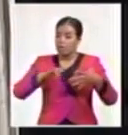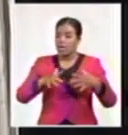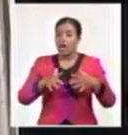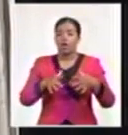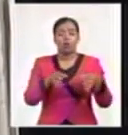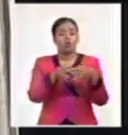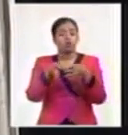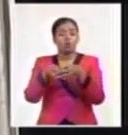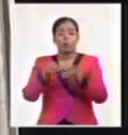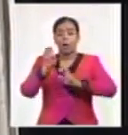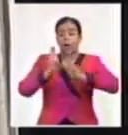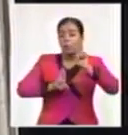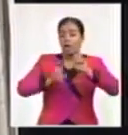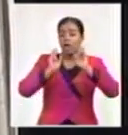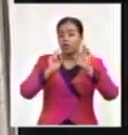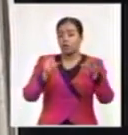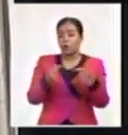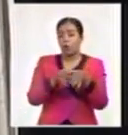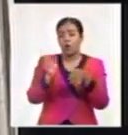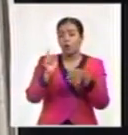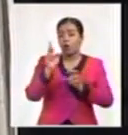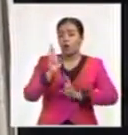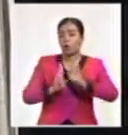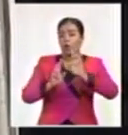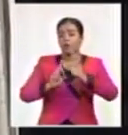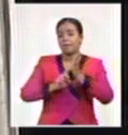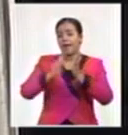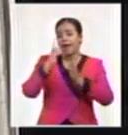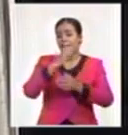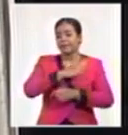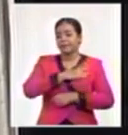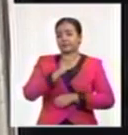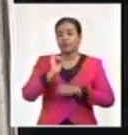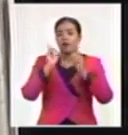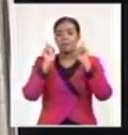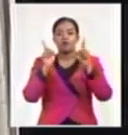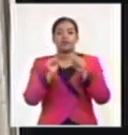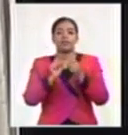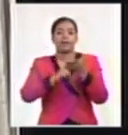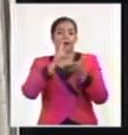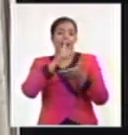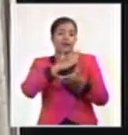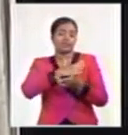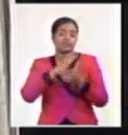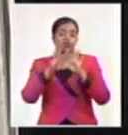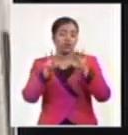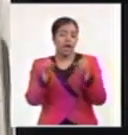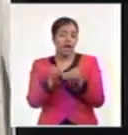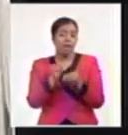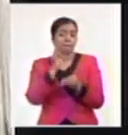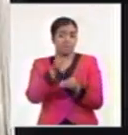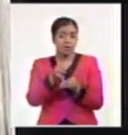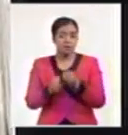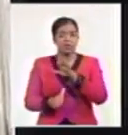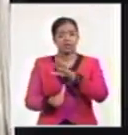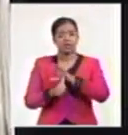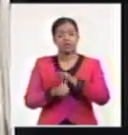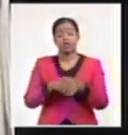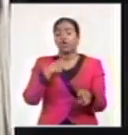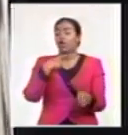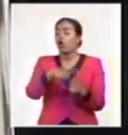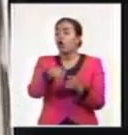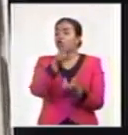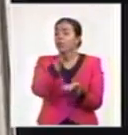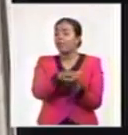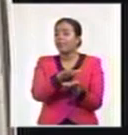derecha opuestas a la paz, incluso a la política de paz total que ha planteado el presidente Petro. Y hay un tema pendiente con la paz